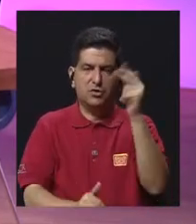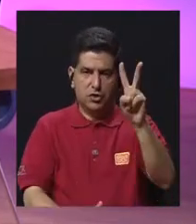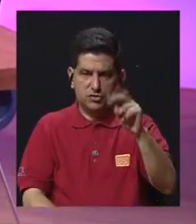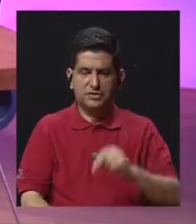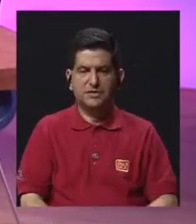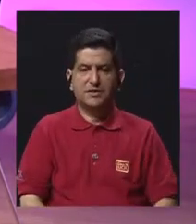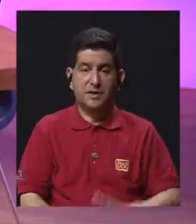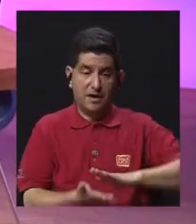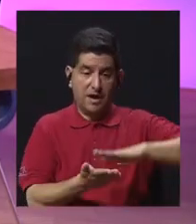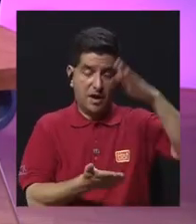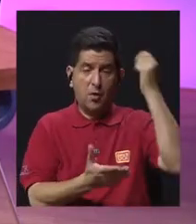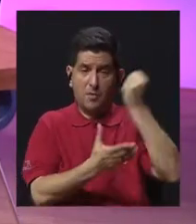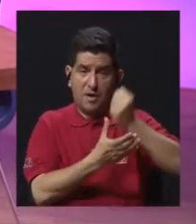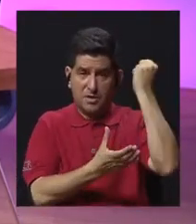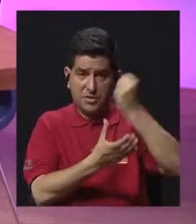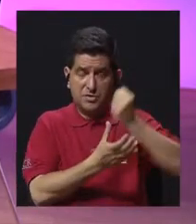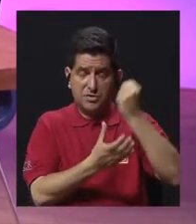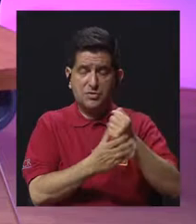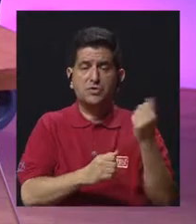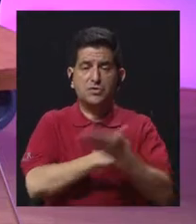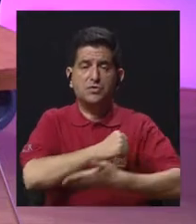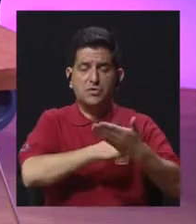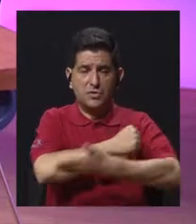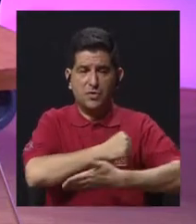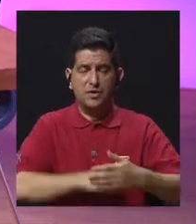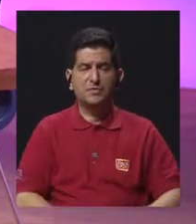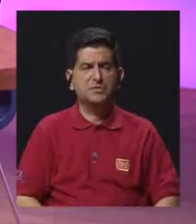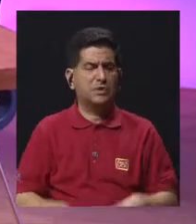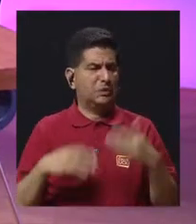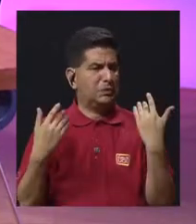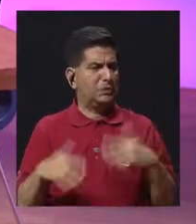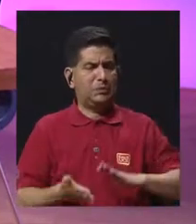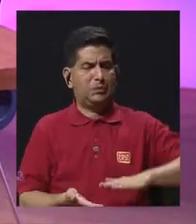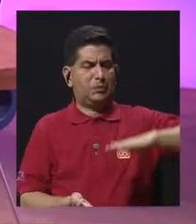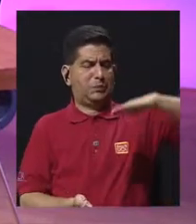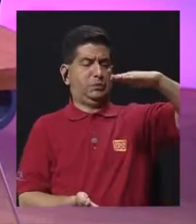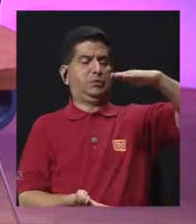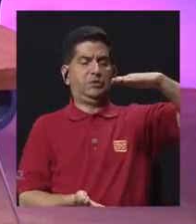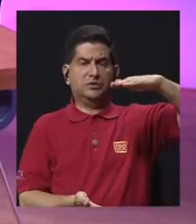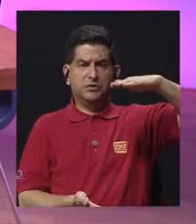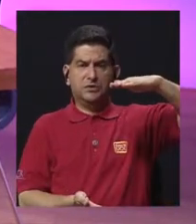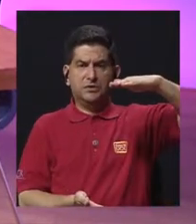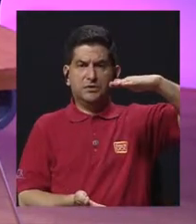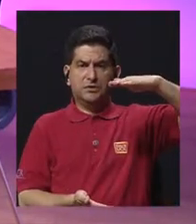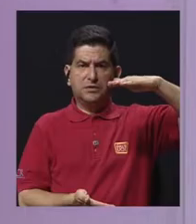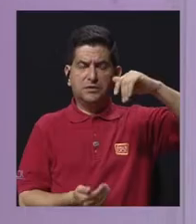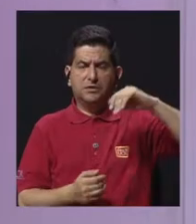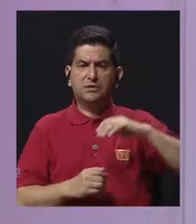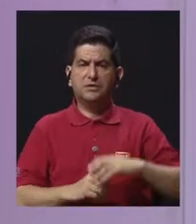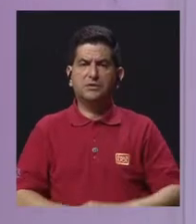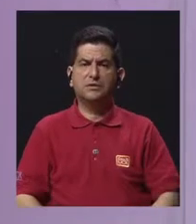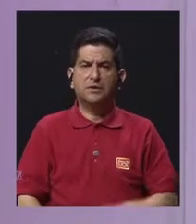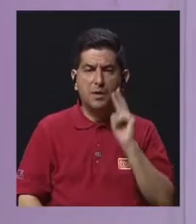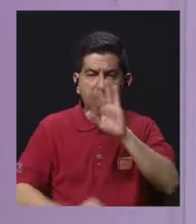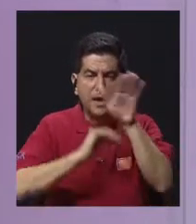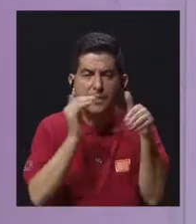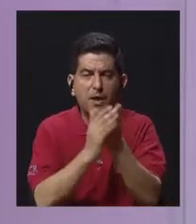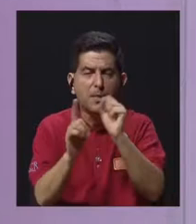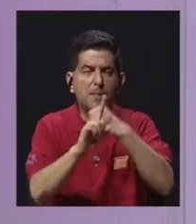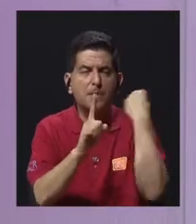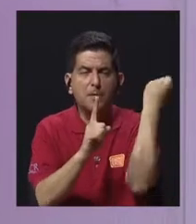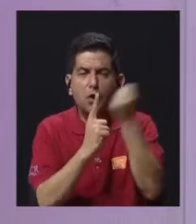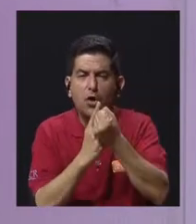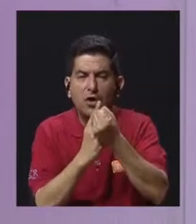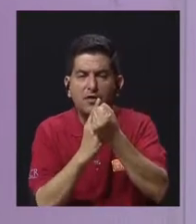2010, 2011 y 2012, el incremento de asesinatos campesinos fue drástico. Y